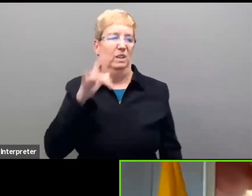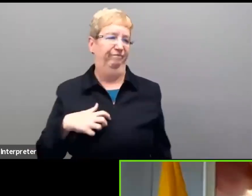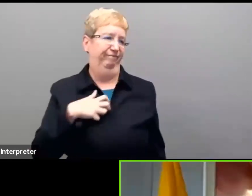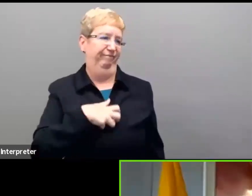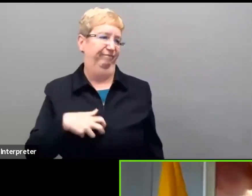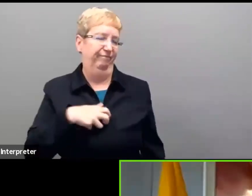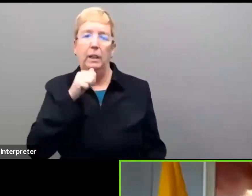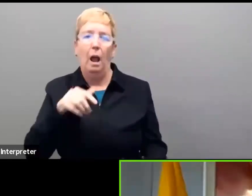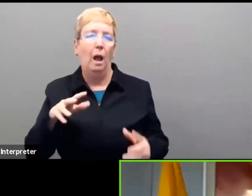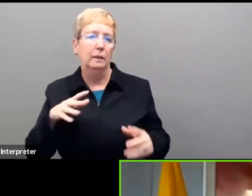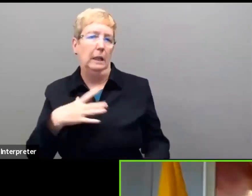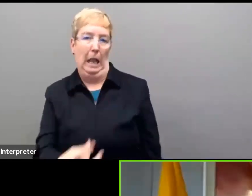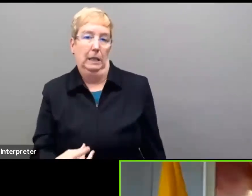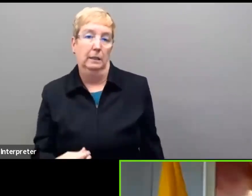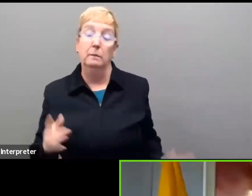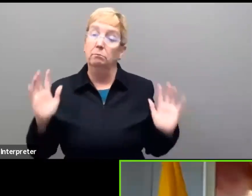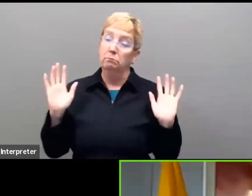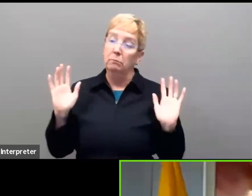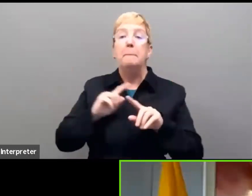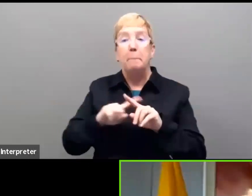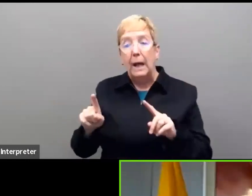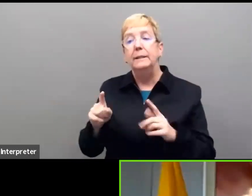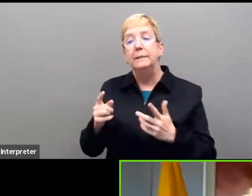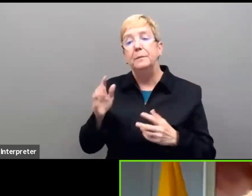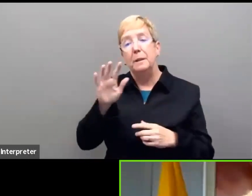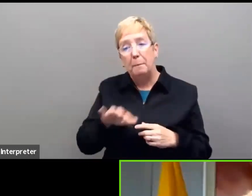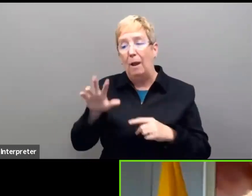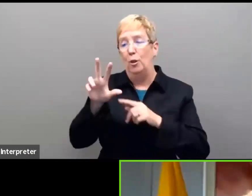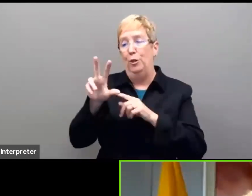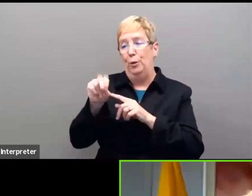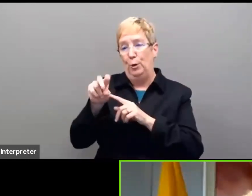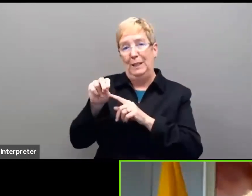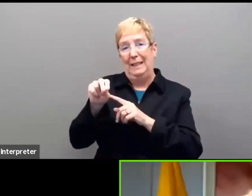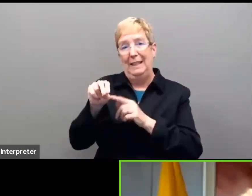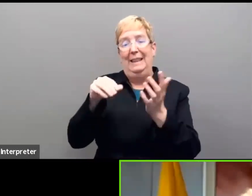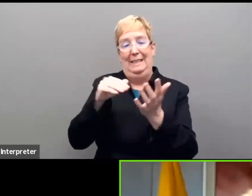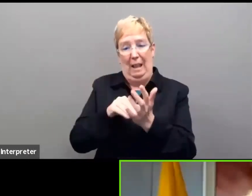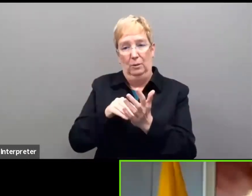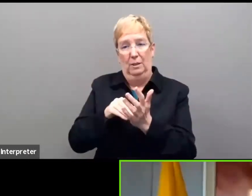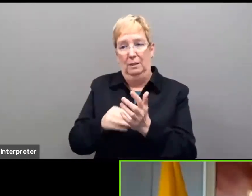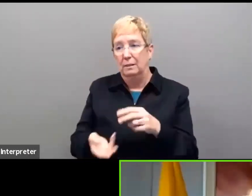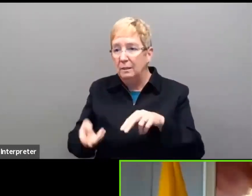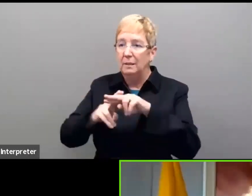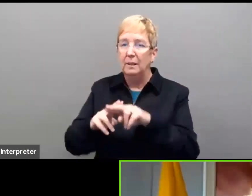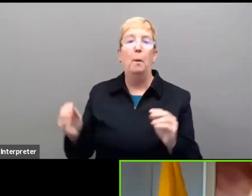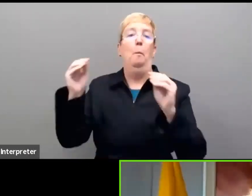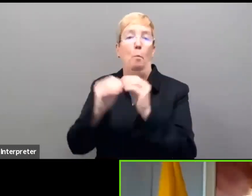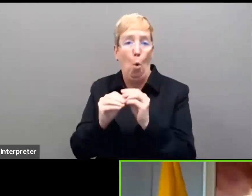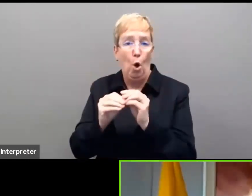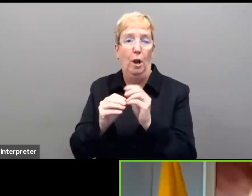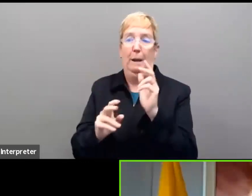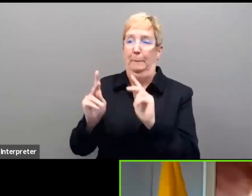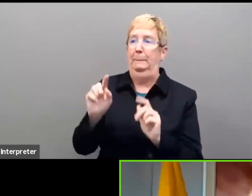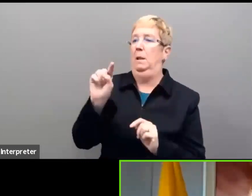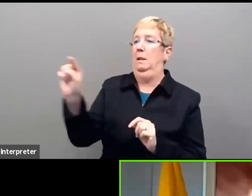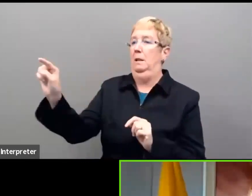reducir ese enojo porque esto está sucediendo, no debería ser así. Esto se ha convertido en algo muy político